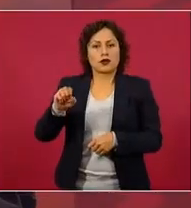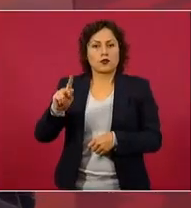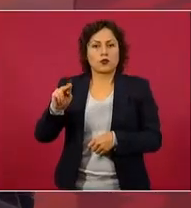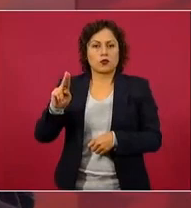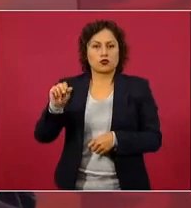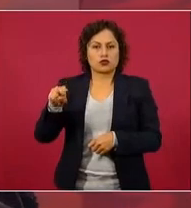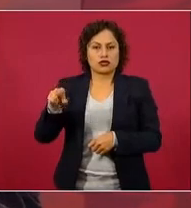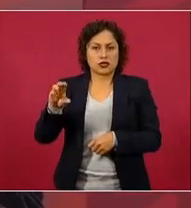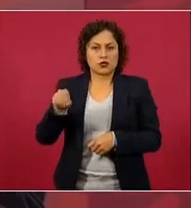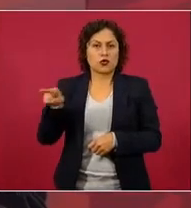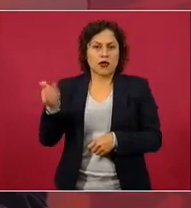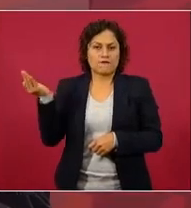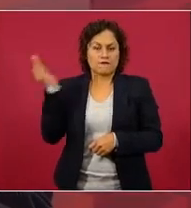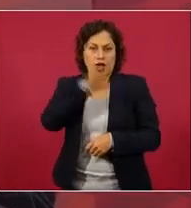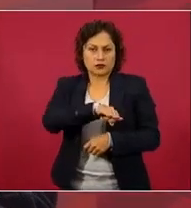que se volvió traidor